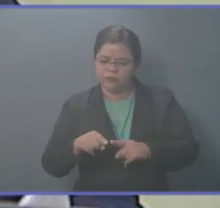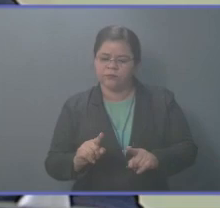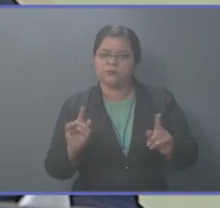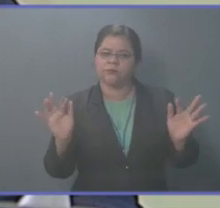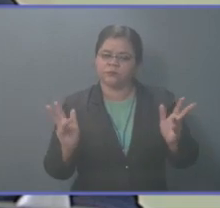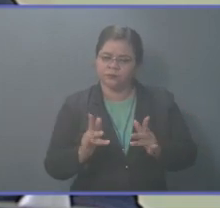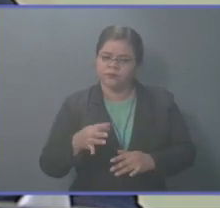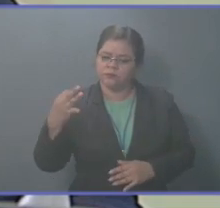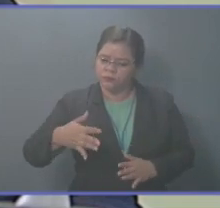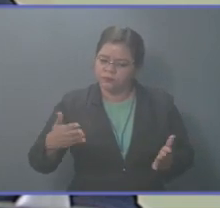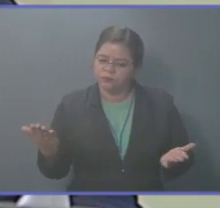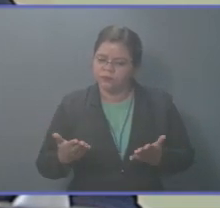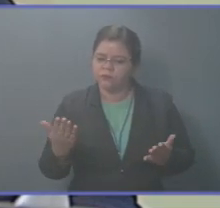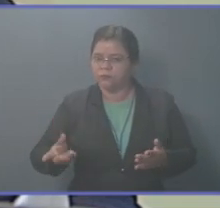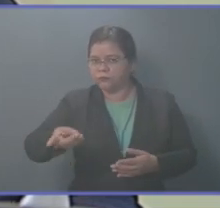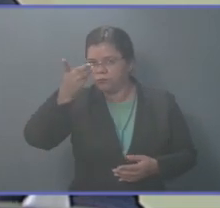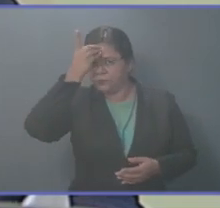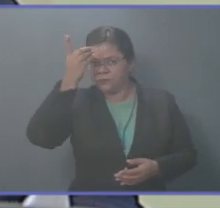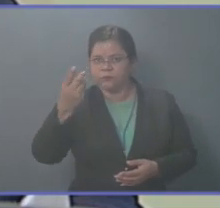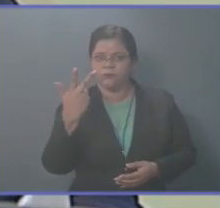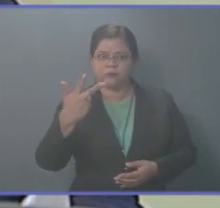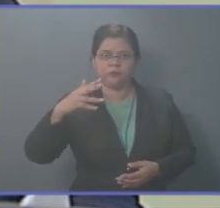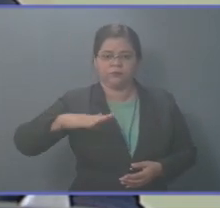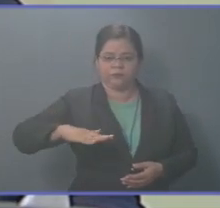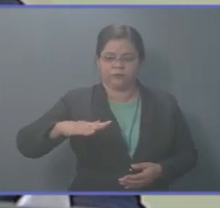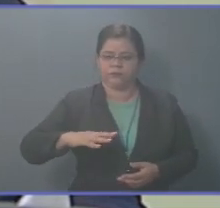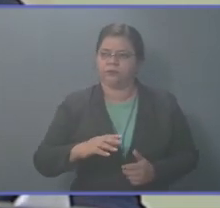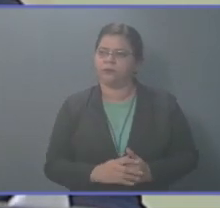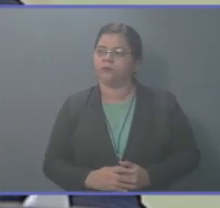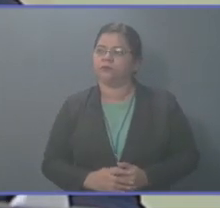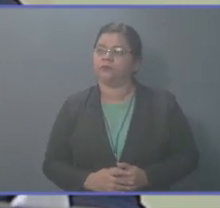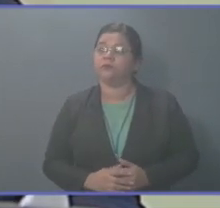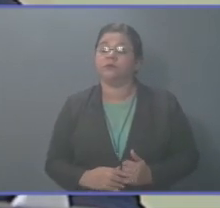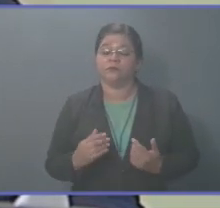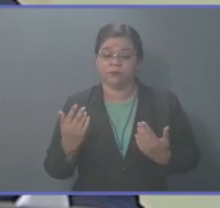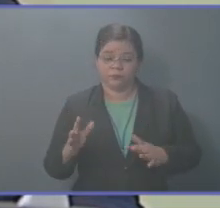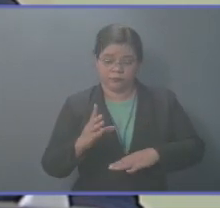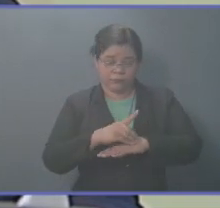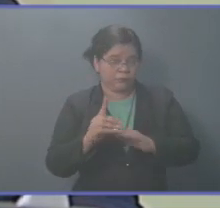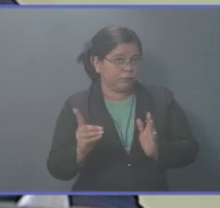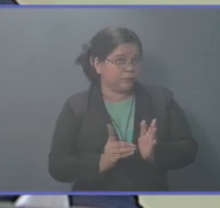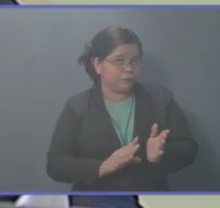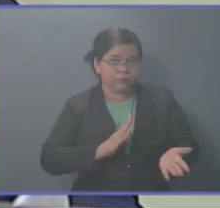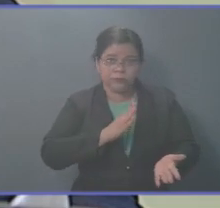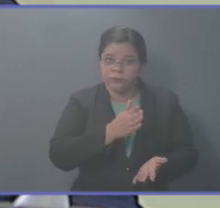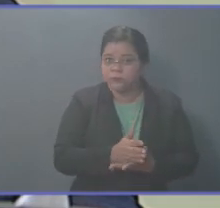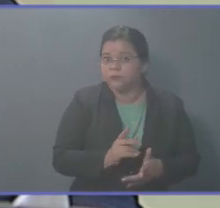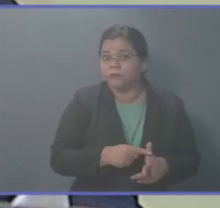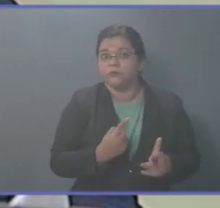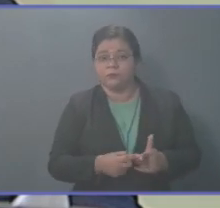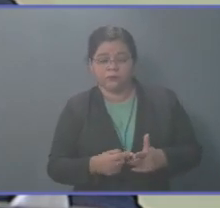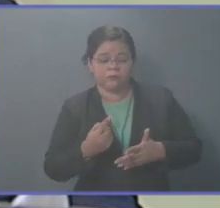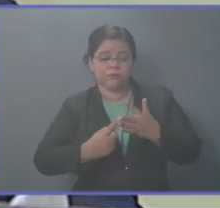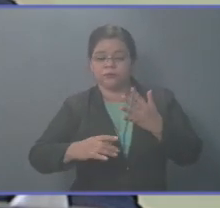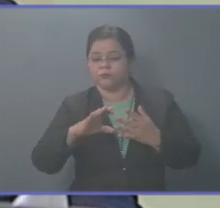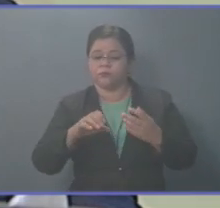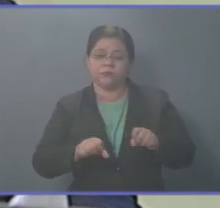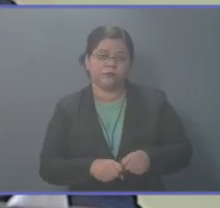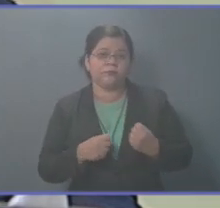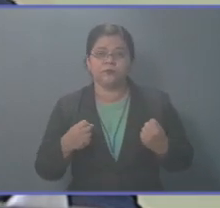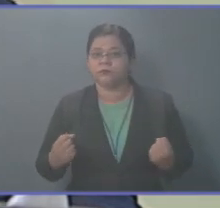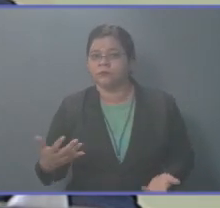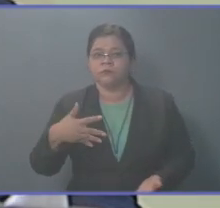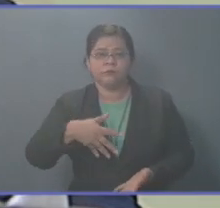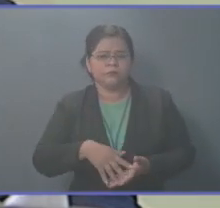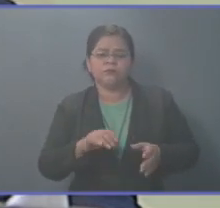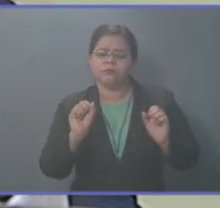debe de realizarse el domingo a las 3 de la tarde. Si los diputados no asisten, estarían rompiendo el orden constitucional y el pueblo